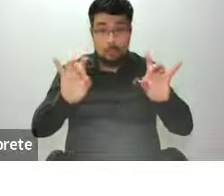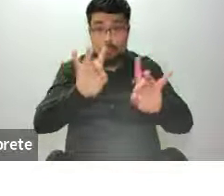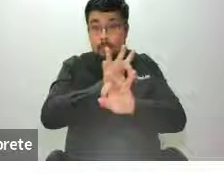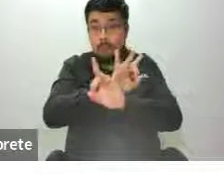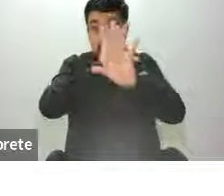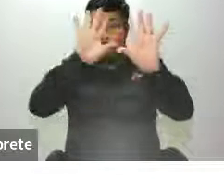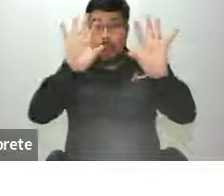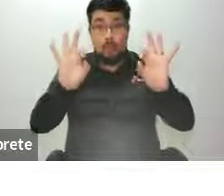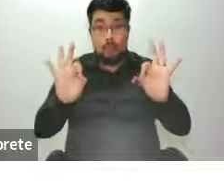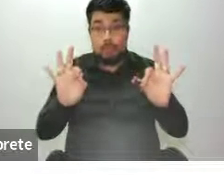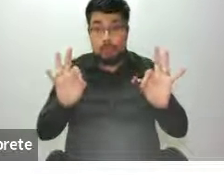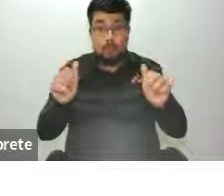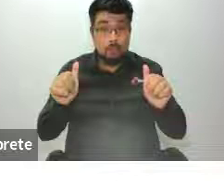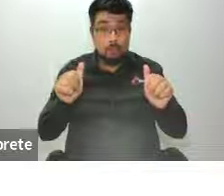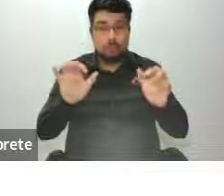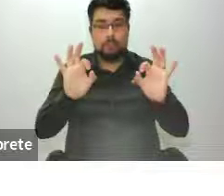Perfecto.